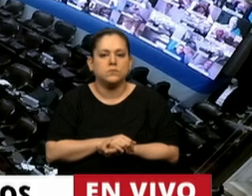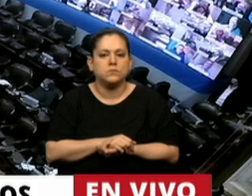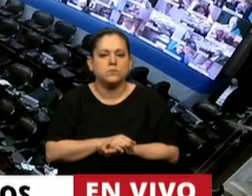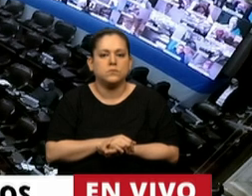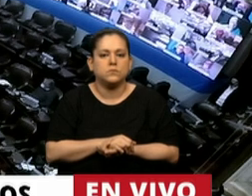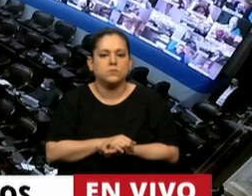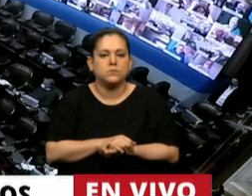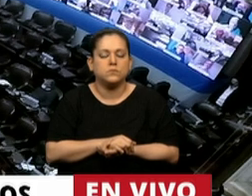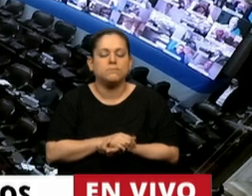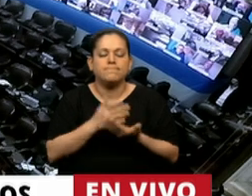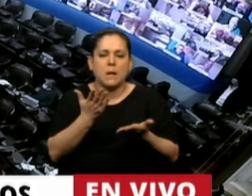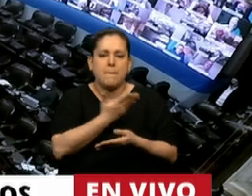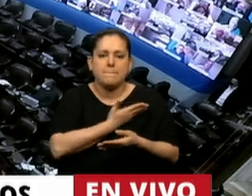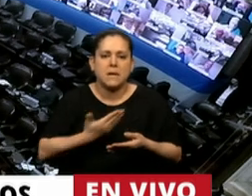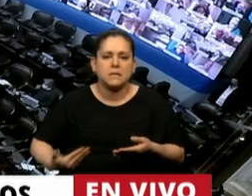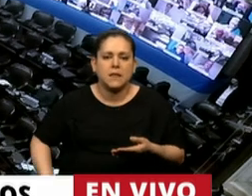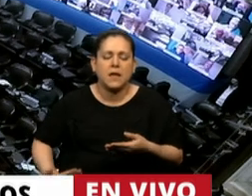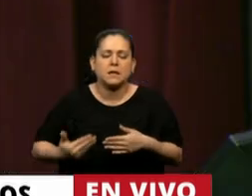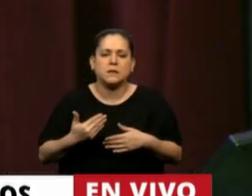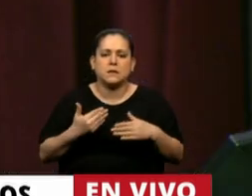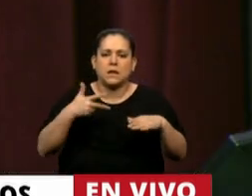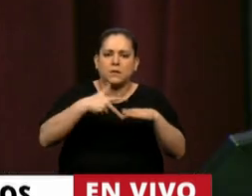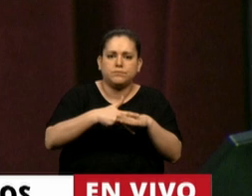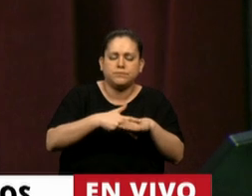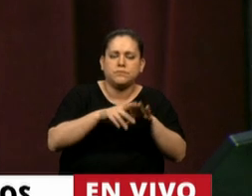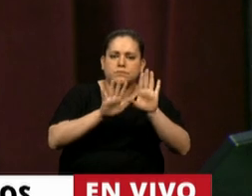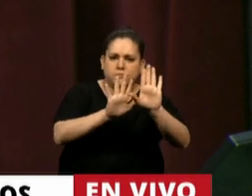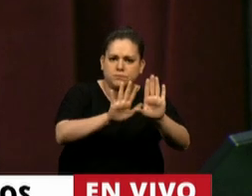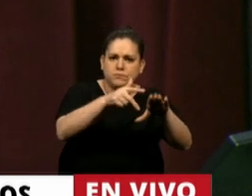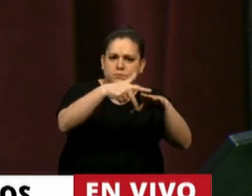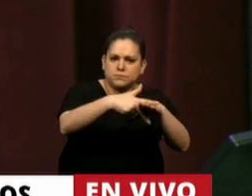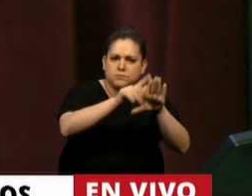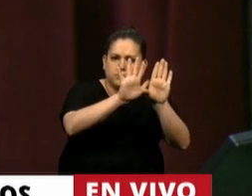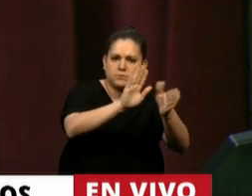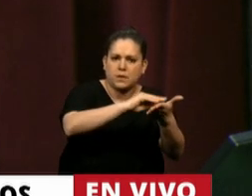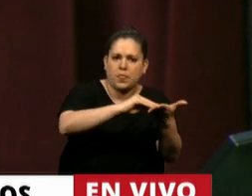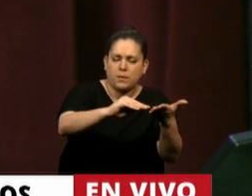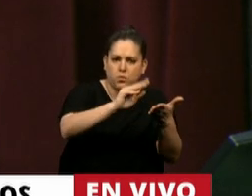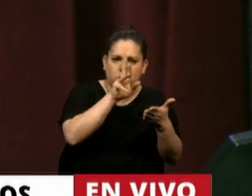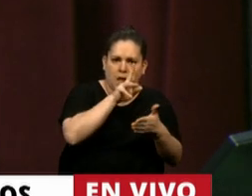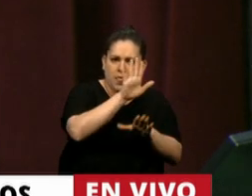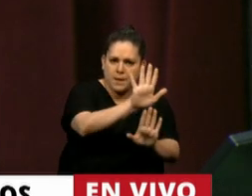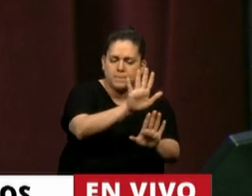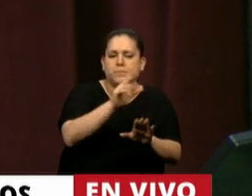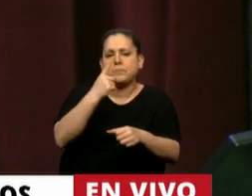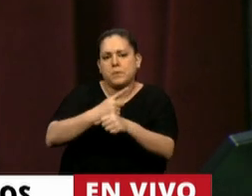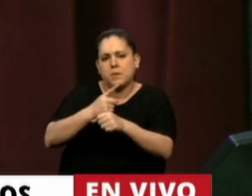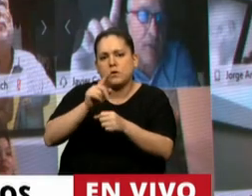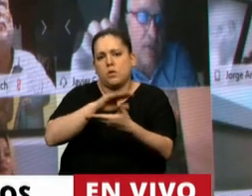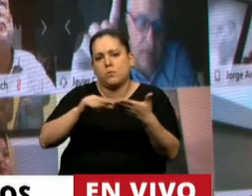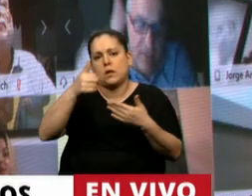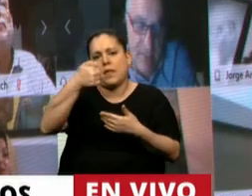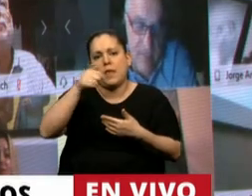Álvarez presidente diputada Ávila está primero el diputado Felipe Álvarez después señor